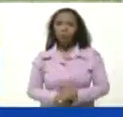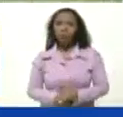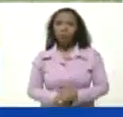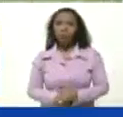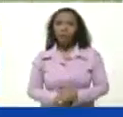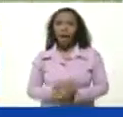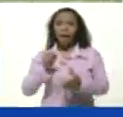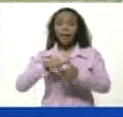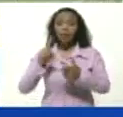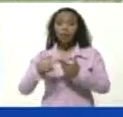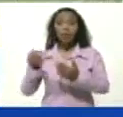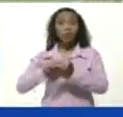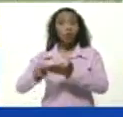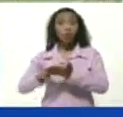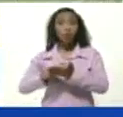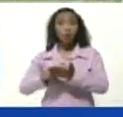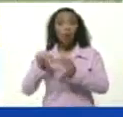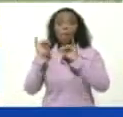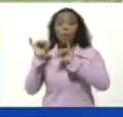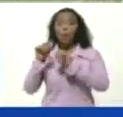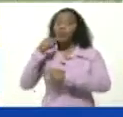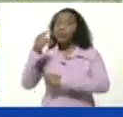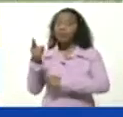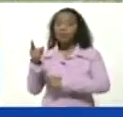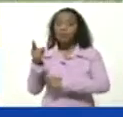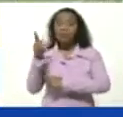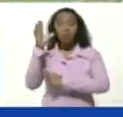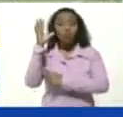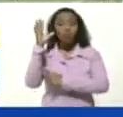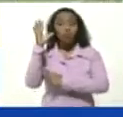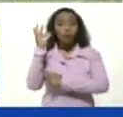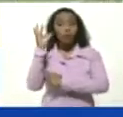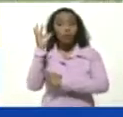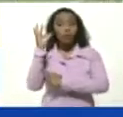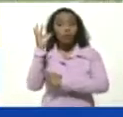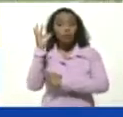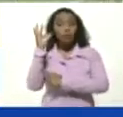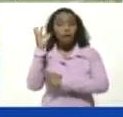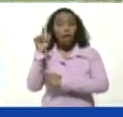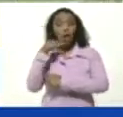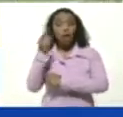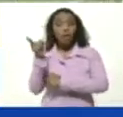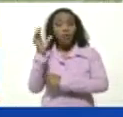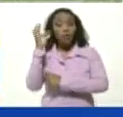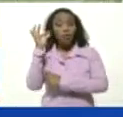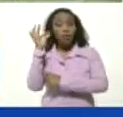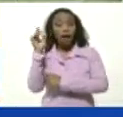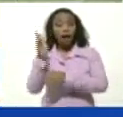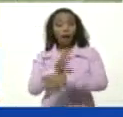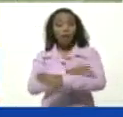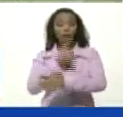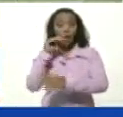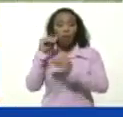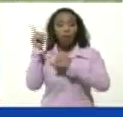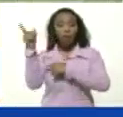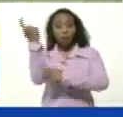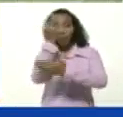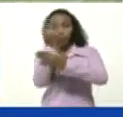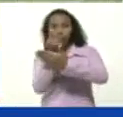Entonces, resuelto. Lo mismo está diciendo Keila. Y lo dijo la muchacha que habló antes que Keila, la que